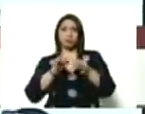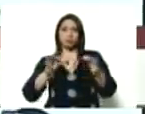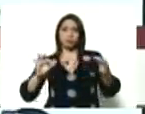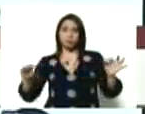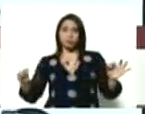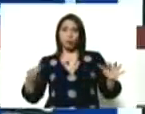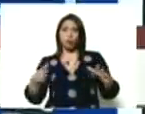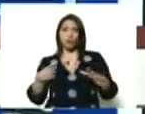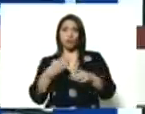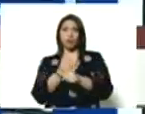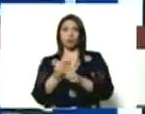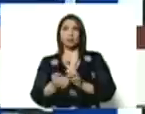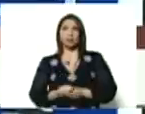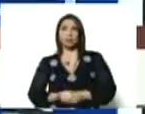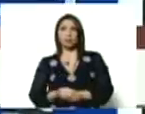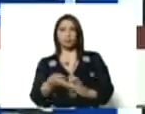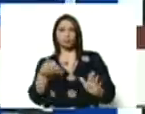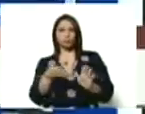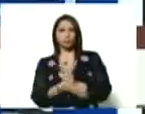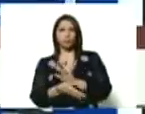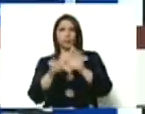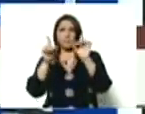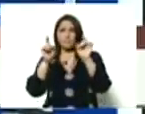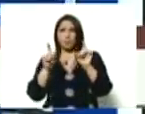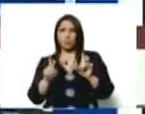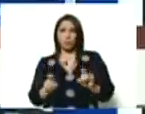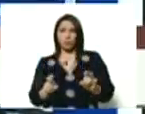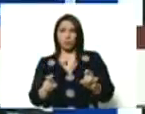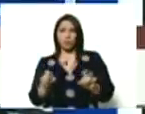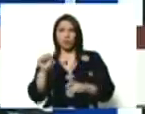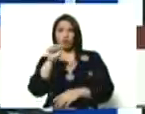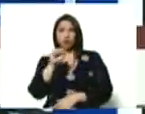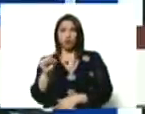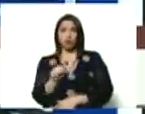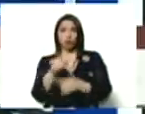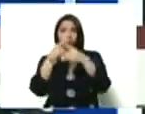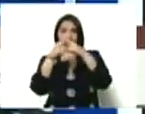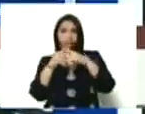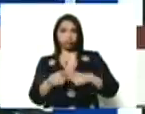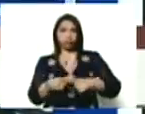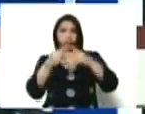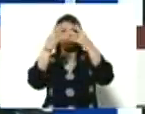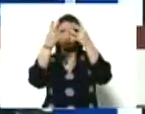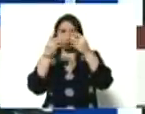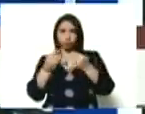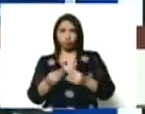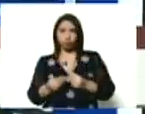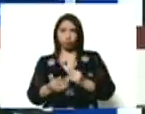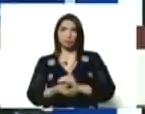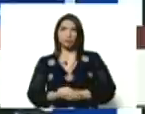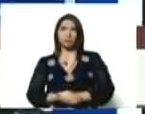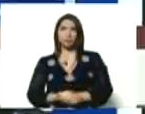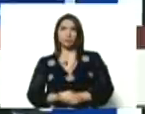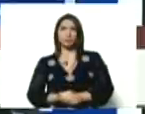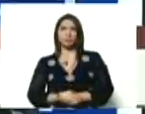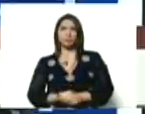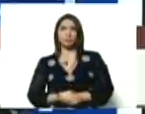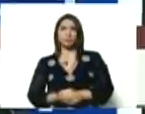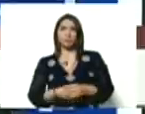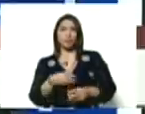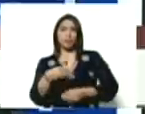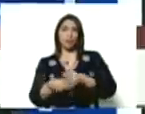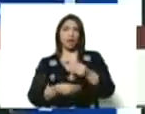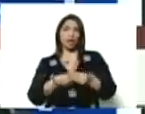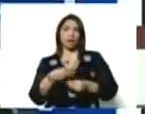confianza. Sobre la auditoría del software de totalización, auditar las aplicaciones